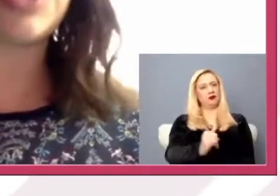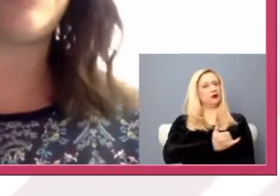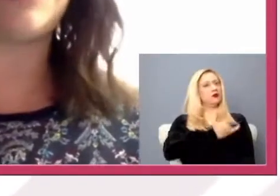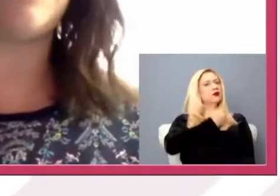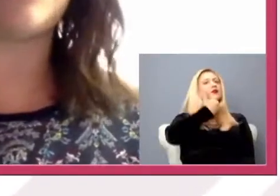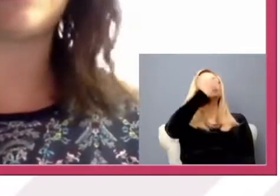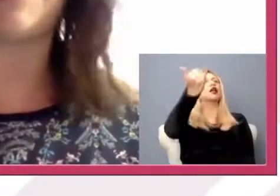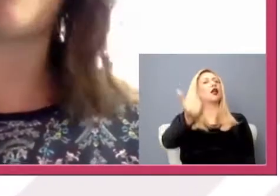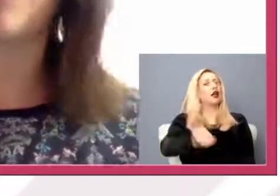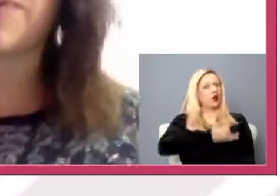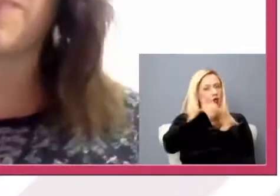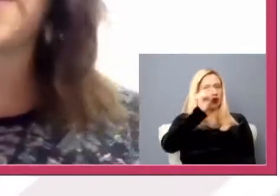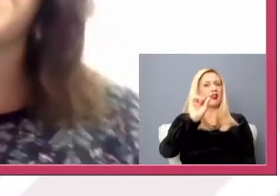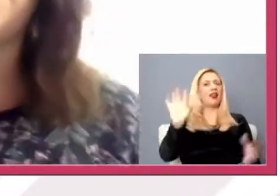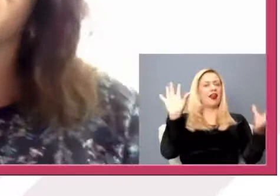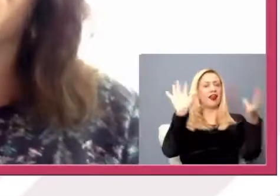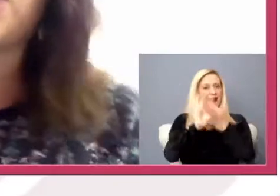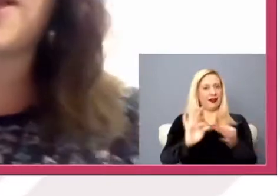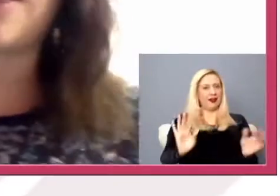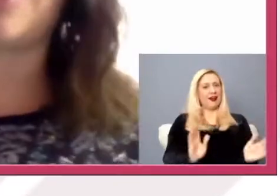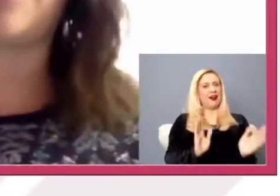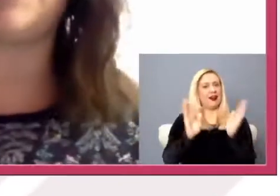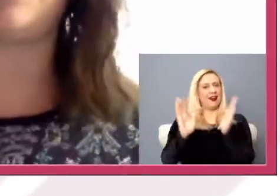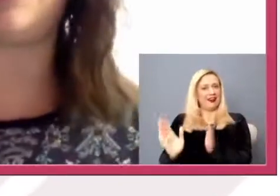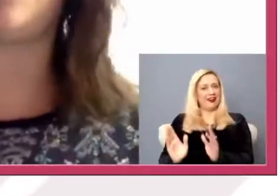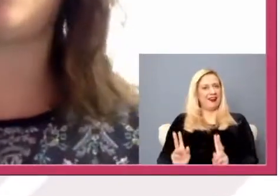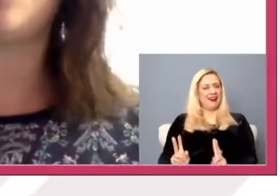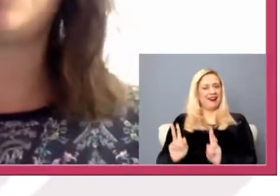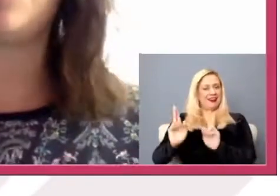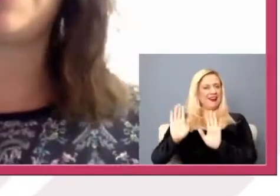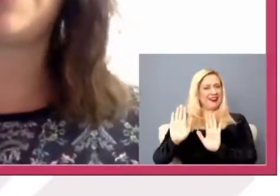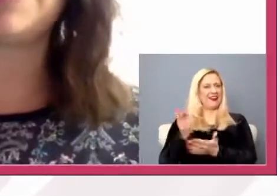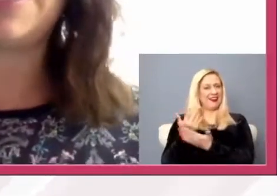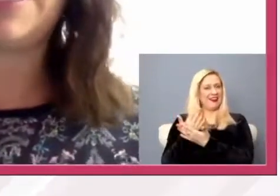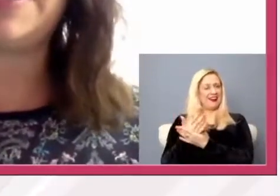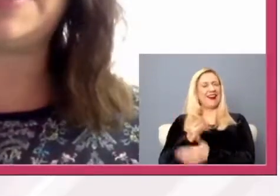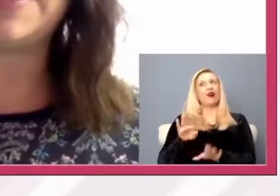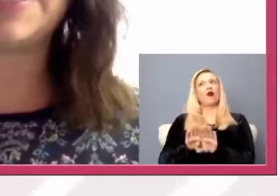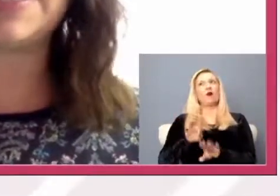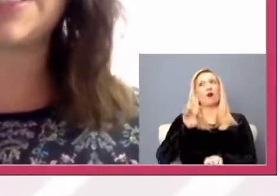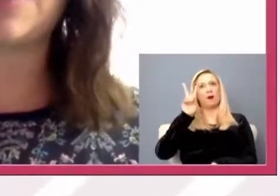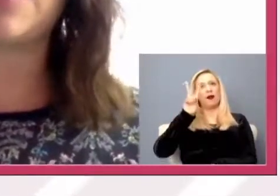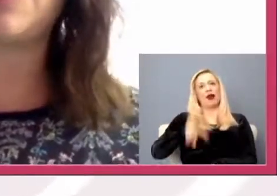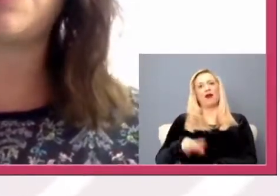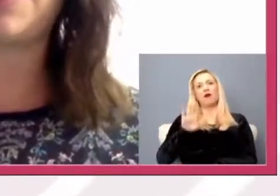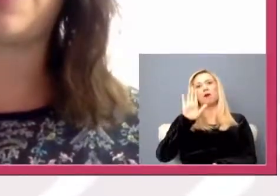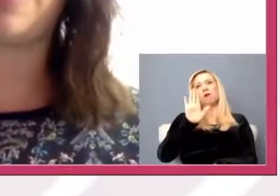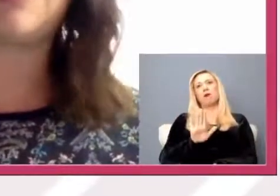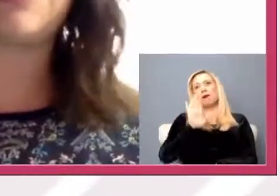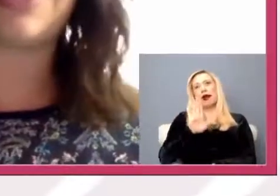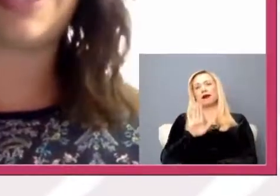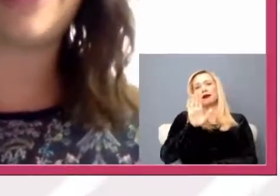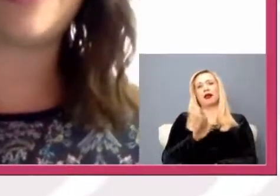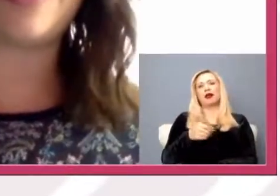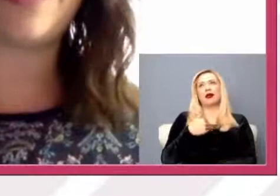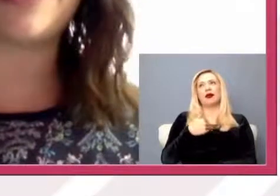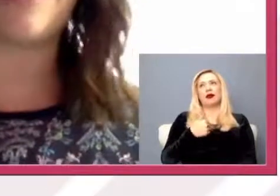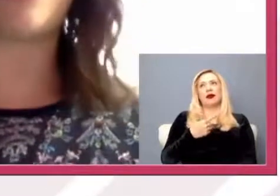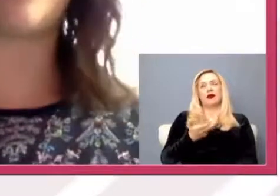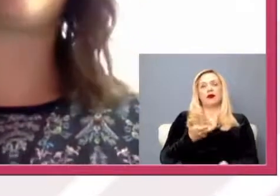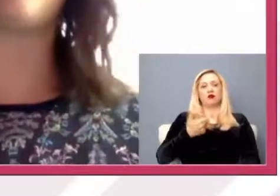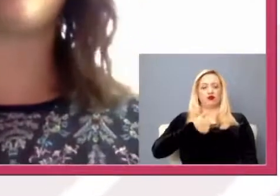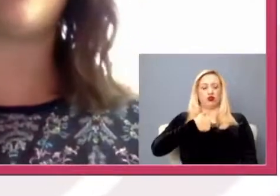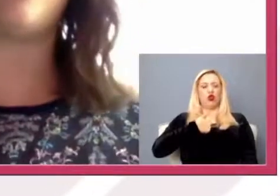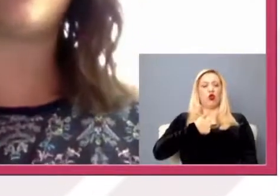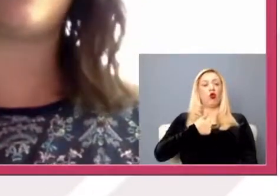prejuicios que ahorita vamos a hablar, pero que me parece importante ir mencionando sobre estas licencias que nos damos para diagnosticar los cuerpos a